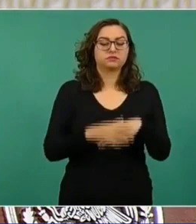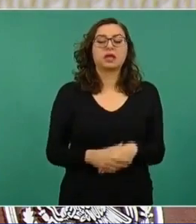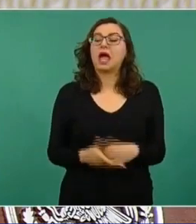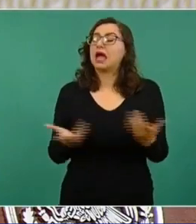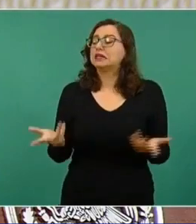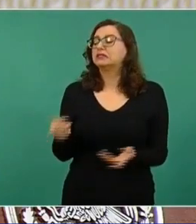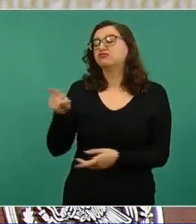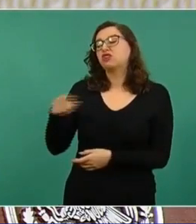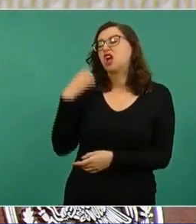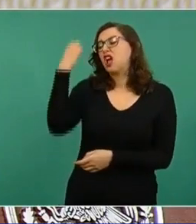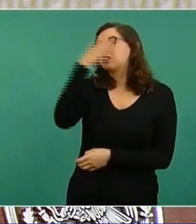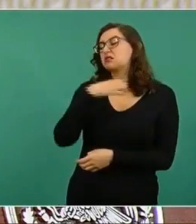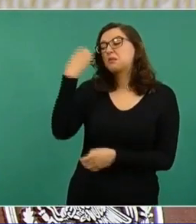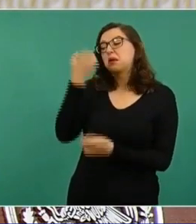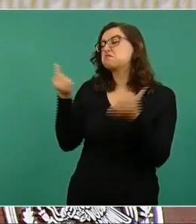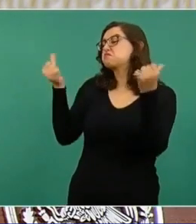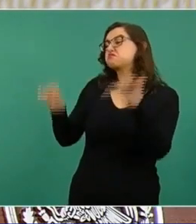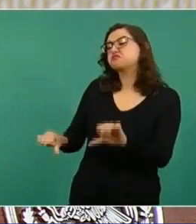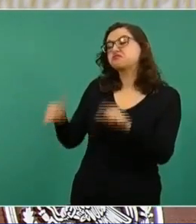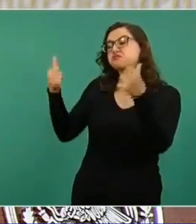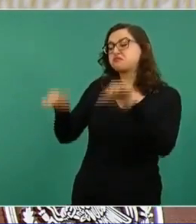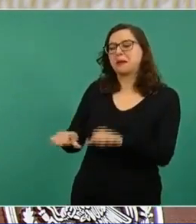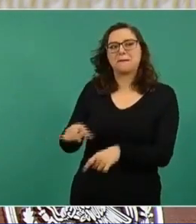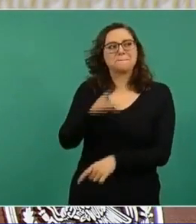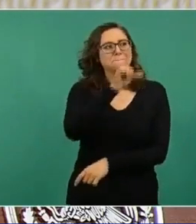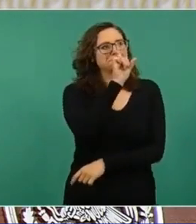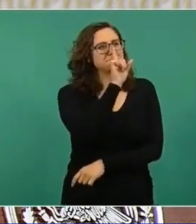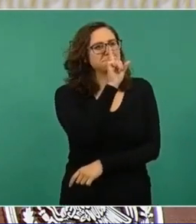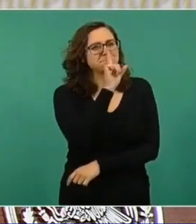examen de admisión, y empezaron